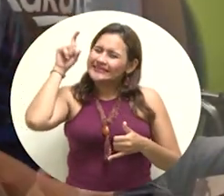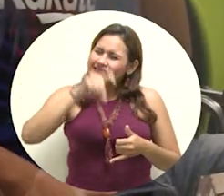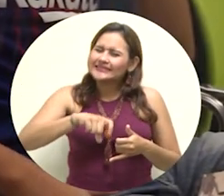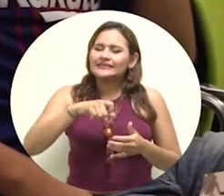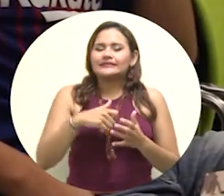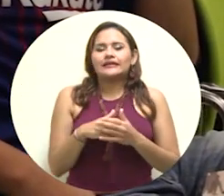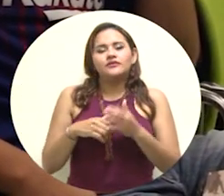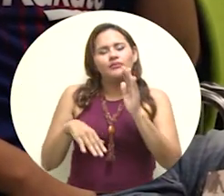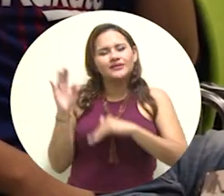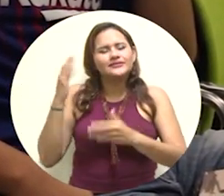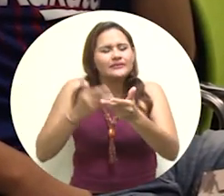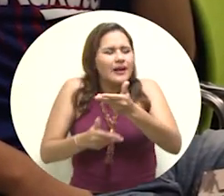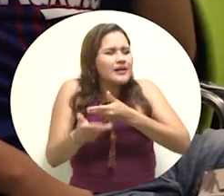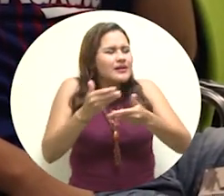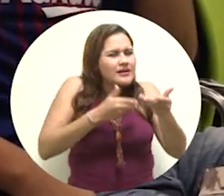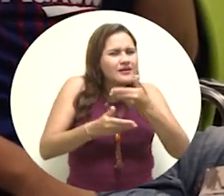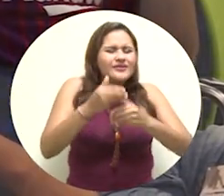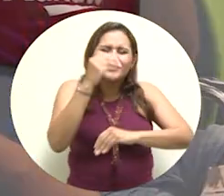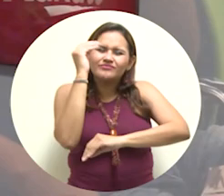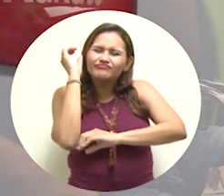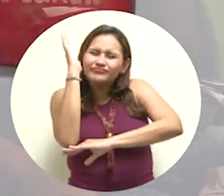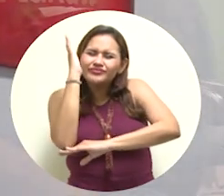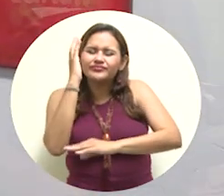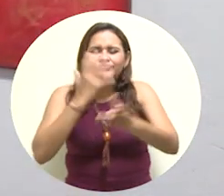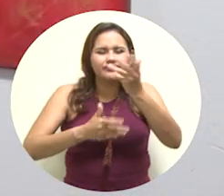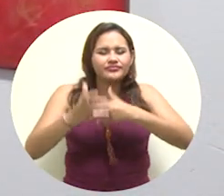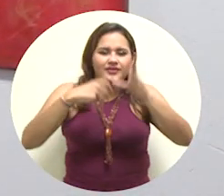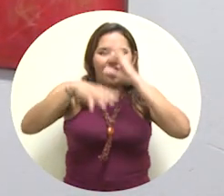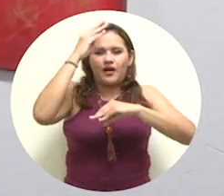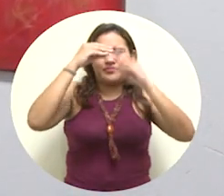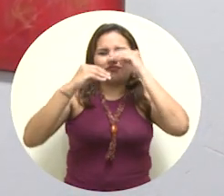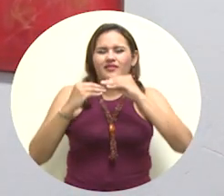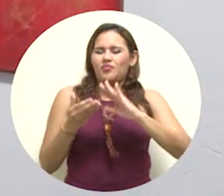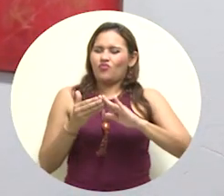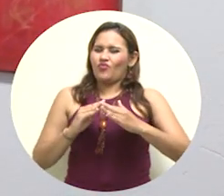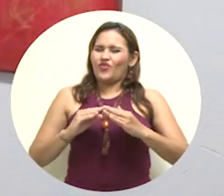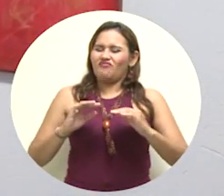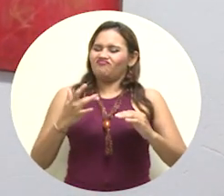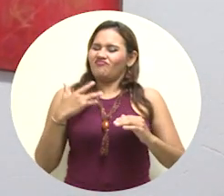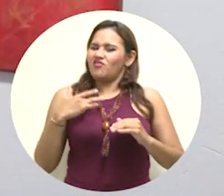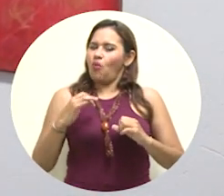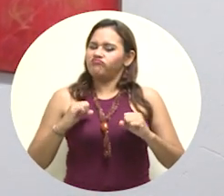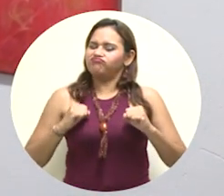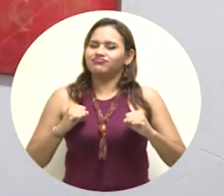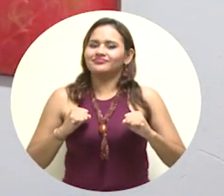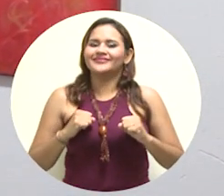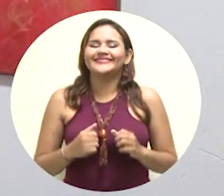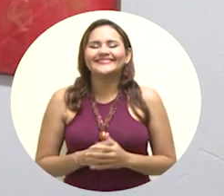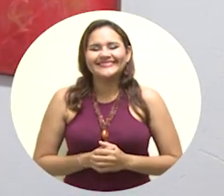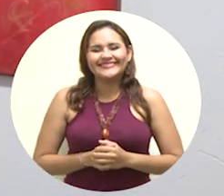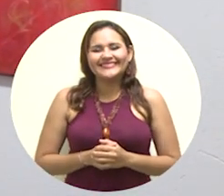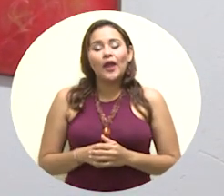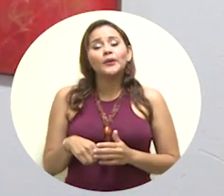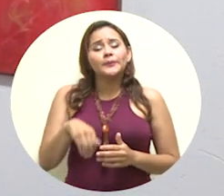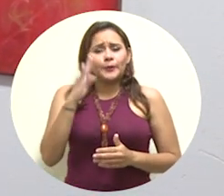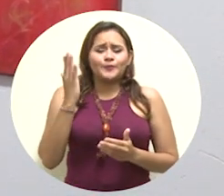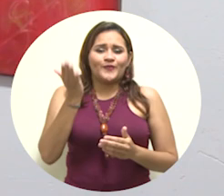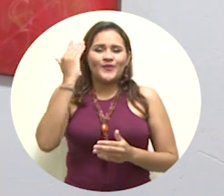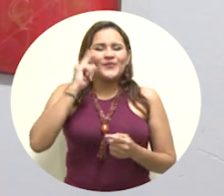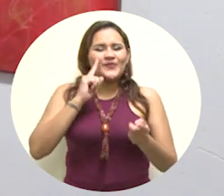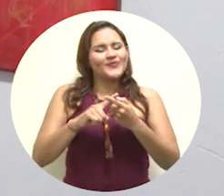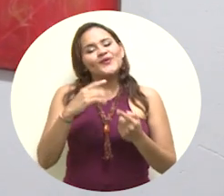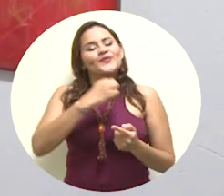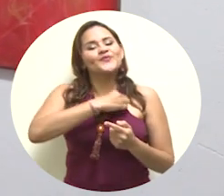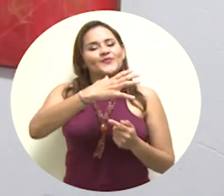alimentarnos más, para crear una comunidad. Muy agradecidos por estas oportunidades que nos da la universidad y por estos espacios, pues es como una oportunidad para